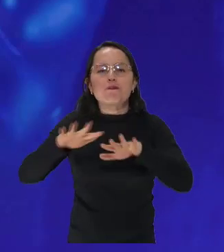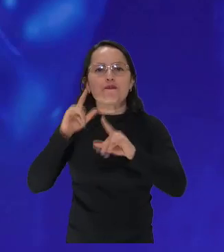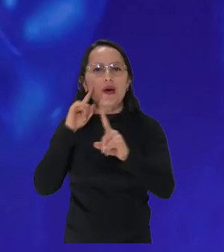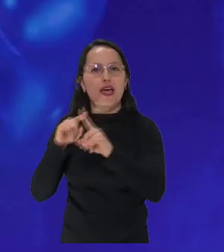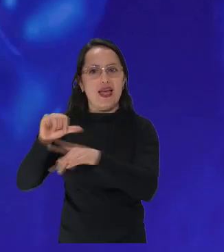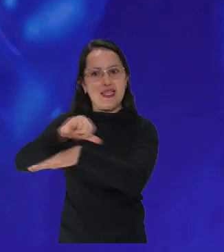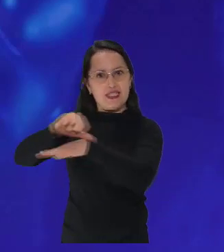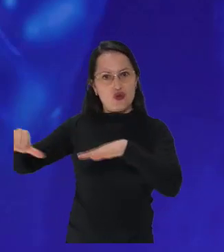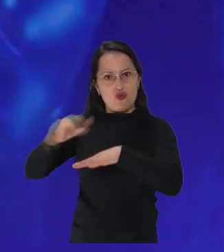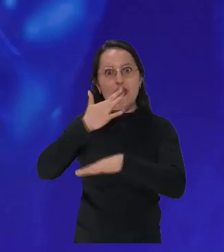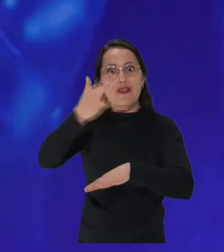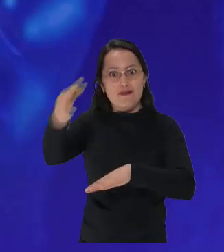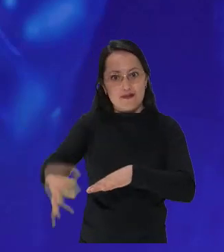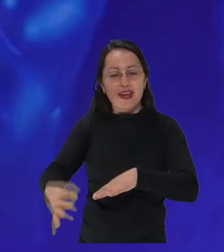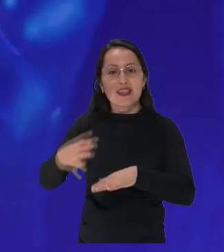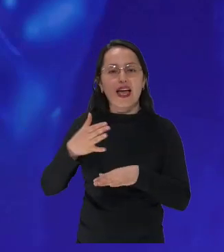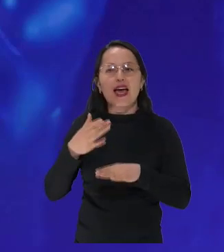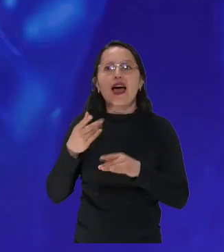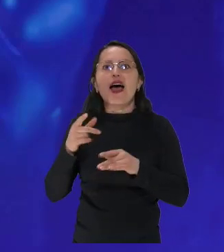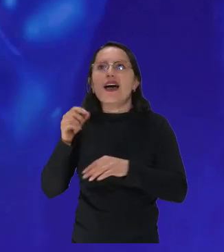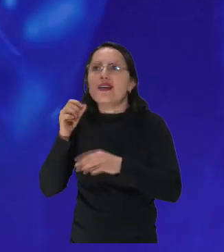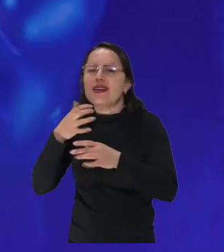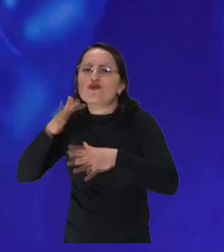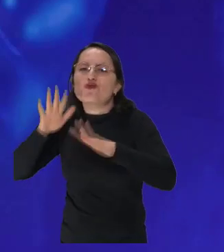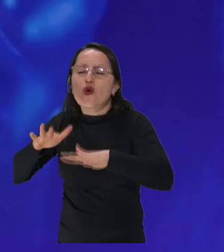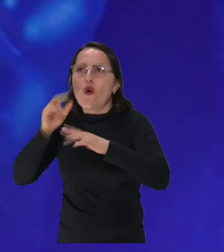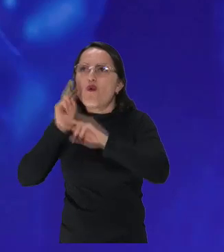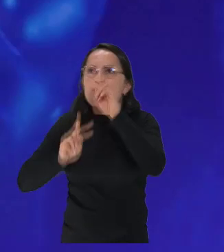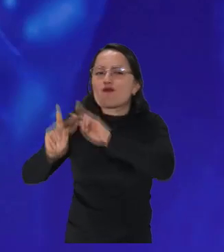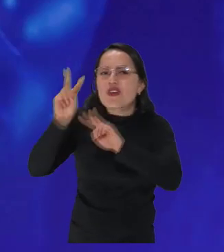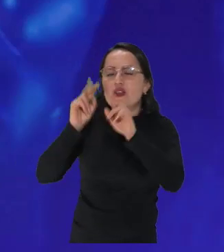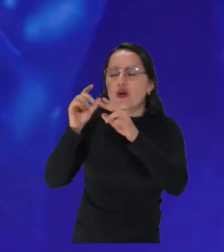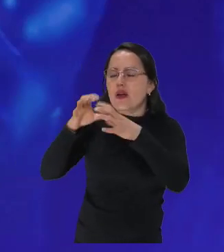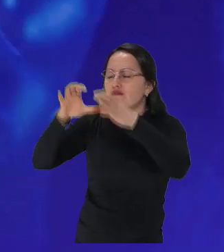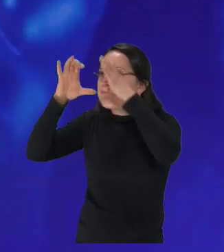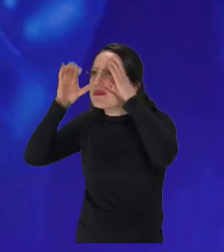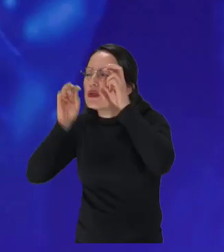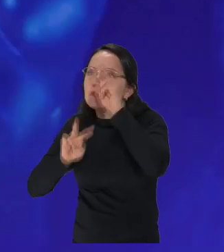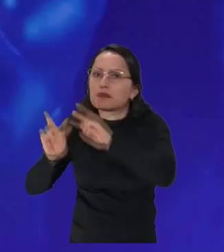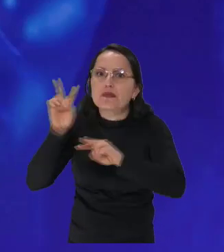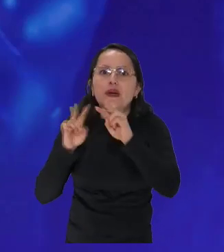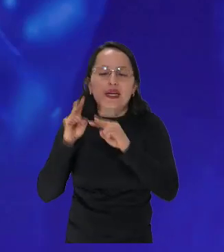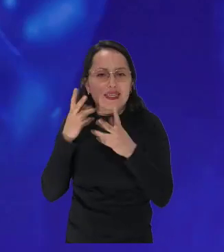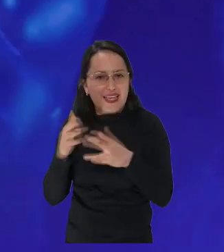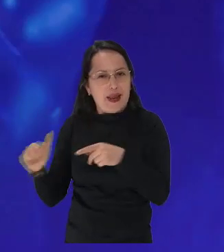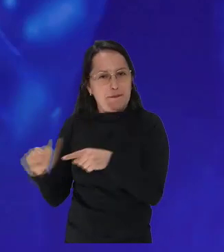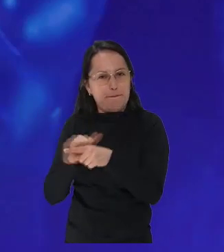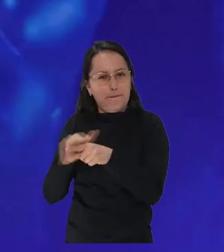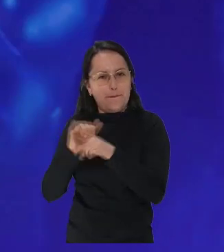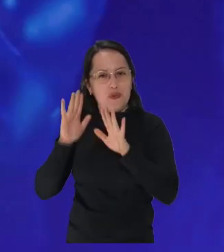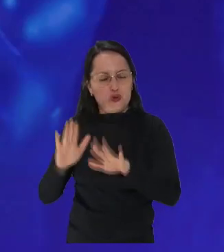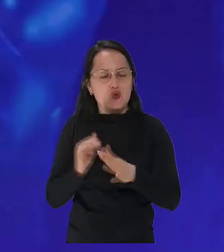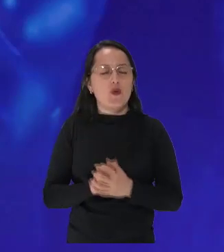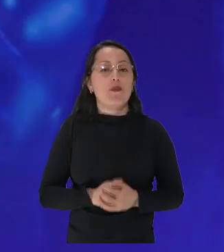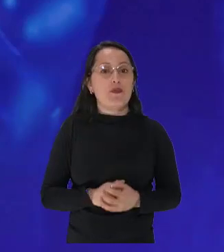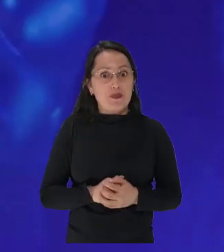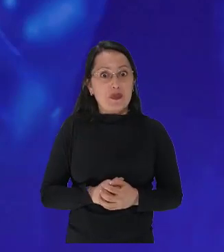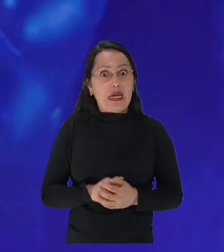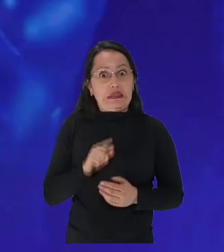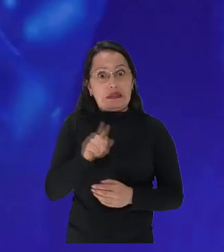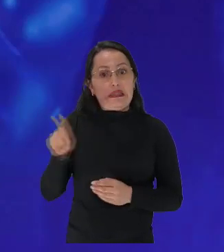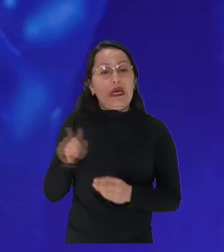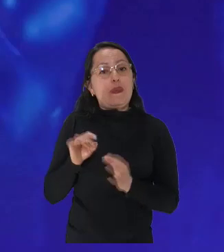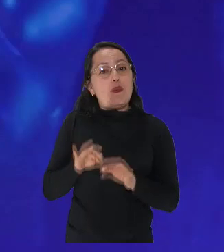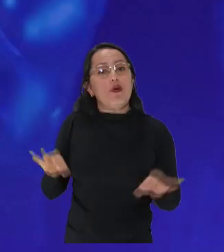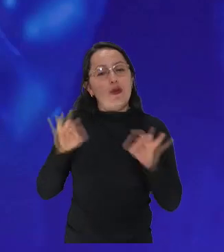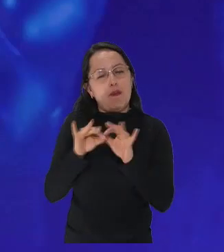quirúrgicos reales con realidad virtual. O sea, traer la realidad física a la realidad virtual. Y eso tiene unas connotaciones bien importantes